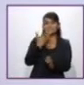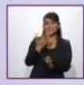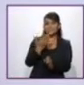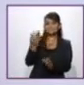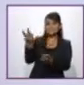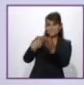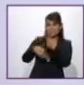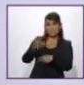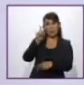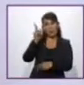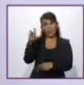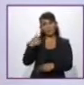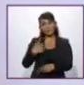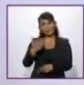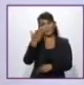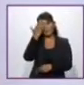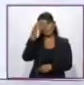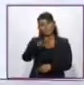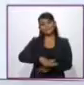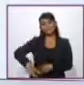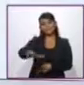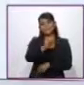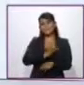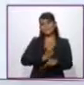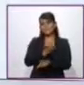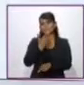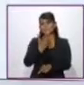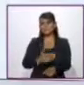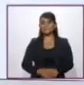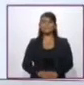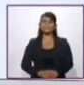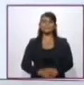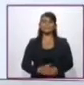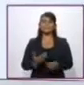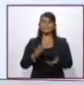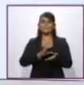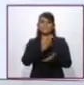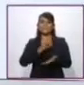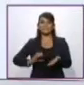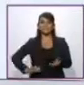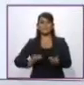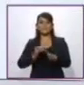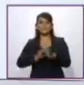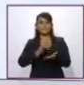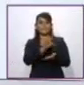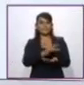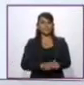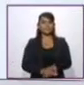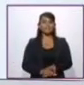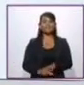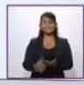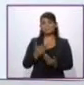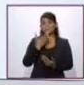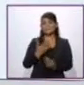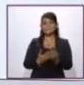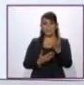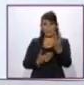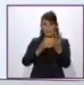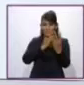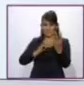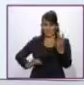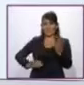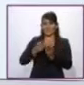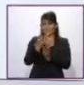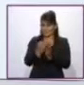conozcas muy bien. Muchas gracias, candidata. Y hay 2 candidatos que está pendiente